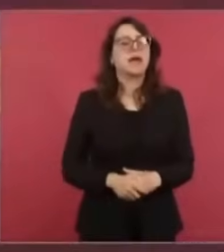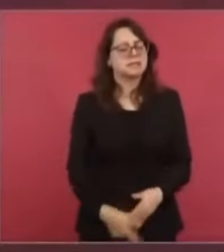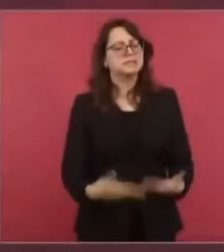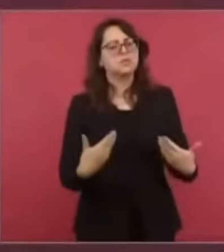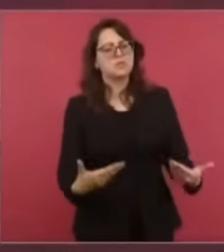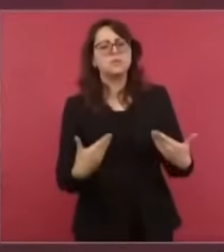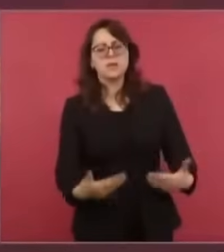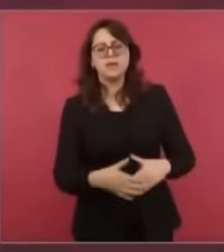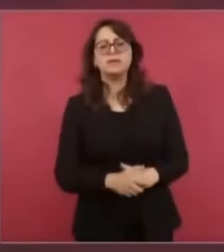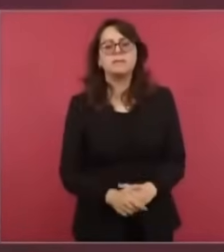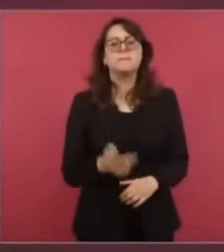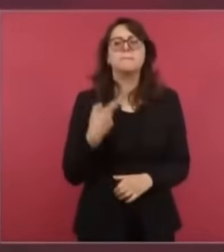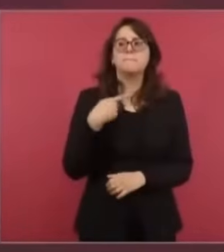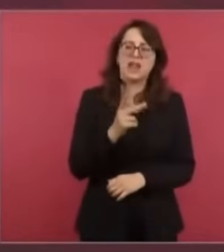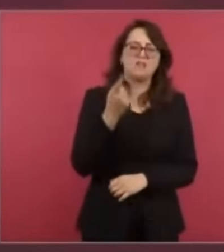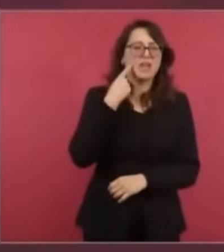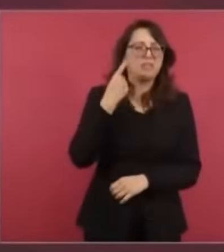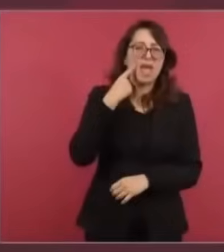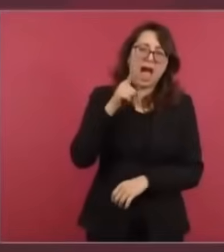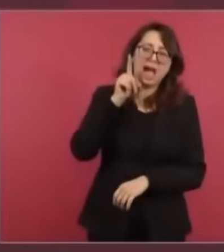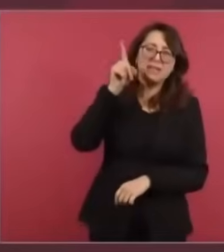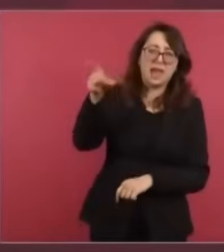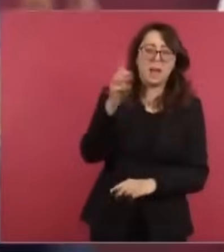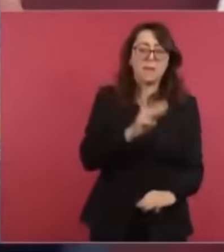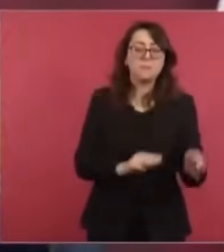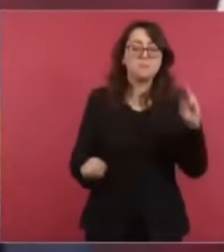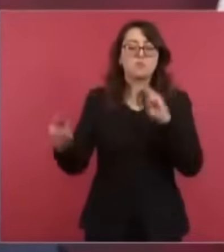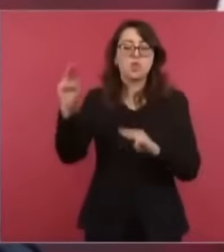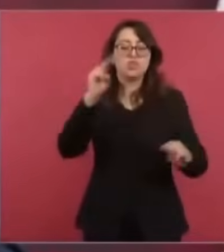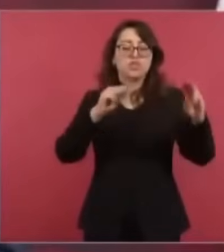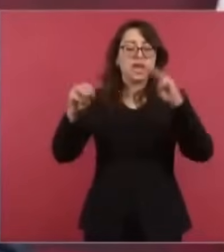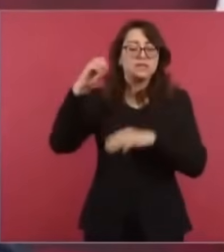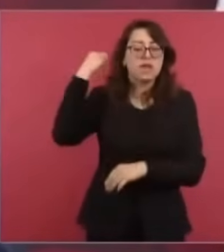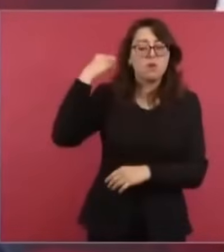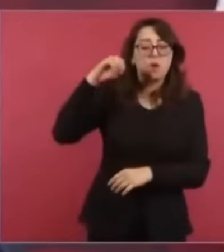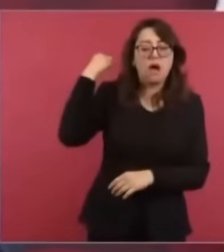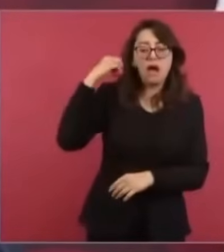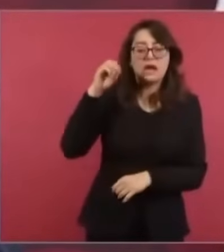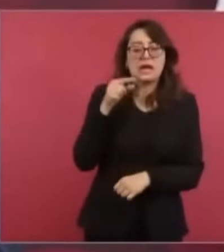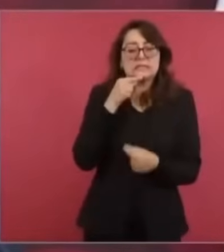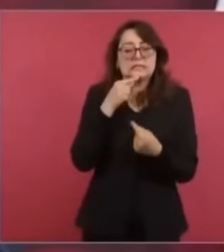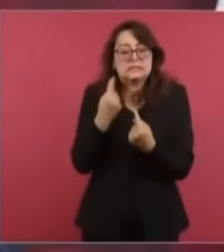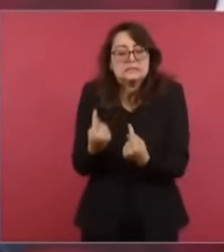sierra de Oaxaca que no puede ir a la escuela?